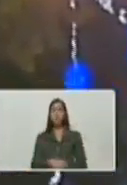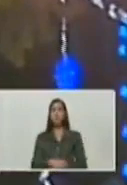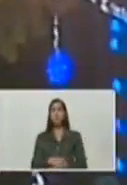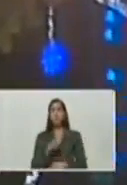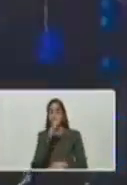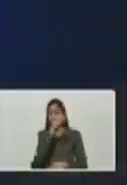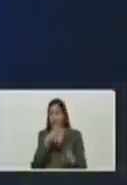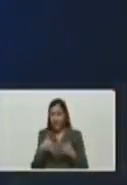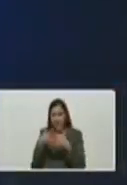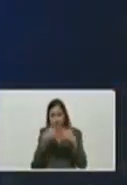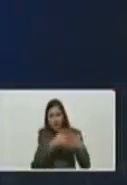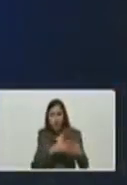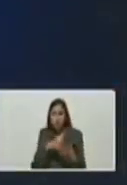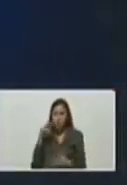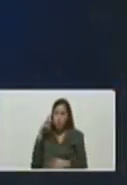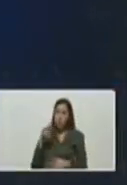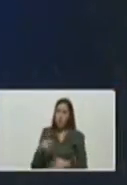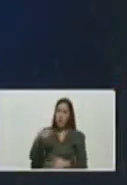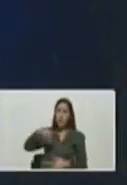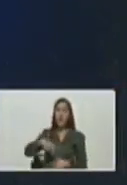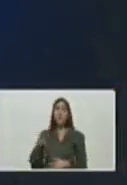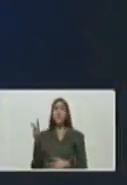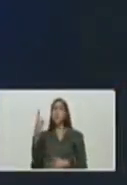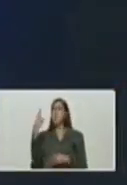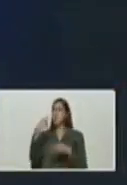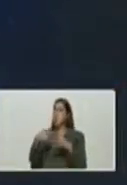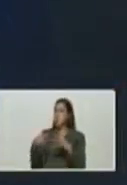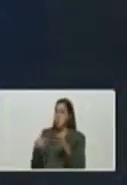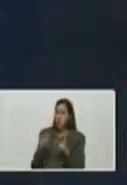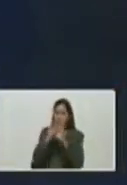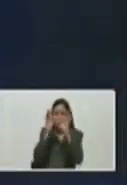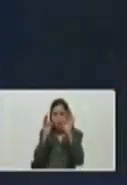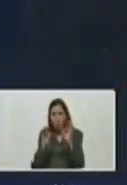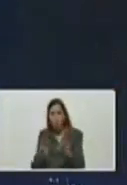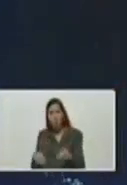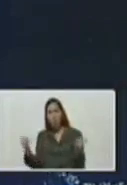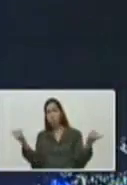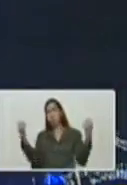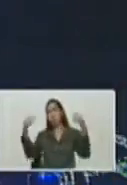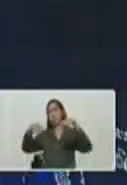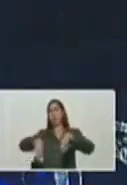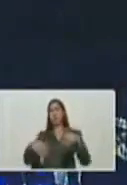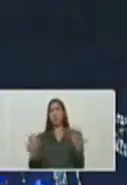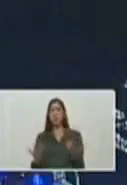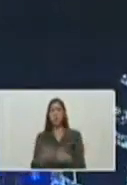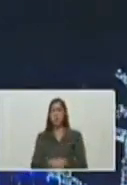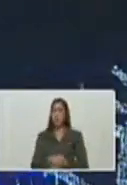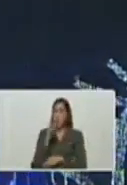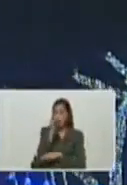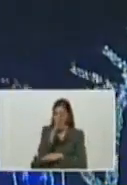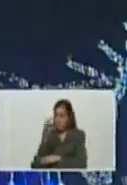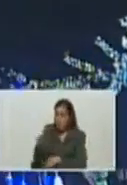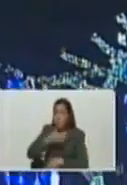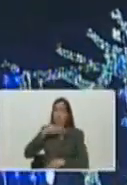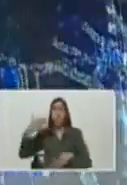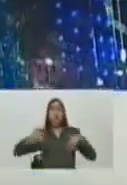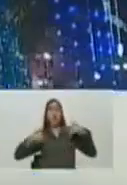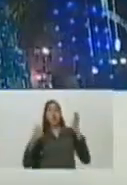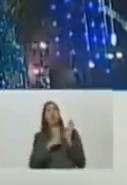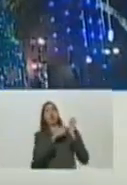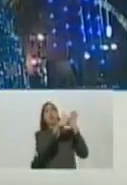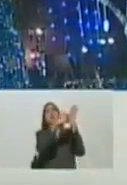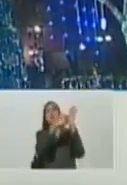querido vernos de verdad en otras condiciones, no en estas, llenas de iluminación aún, llenas de alegría, de